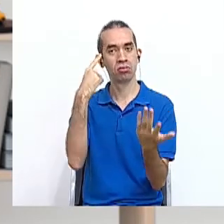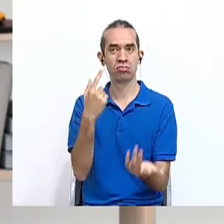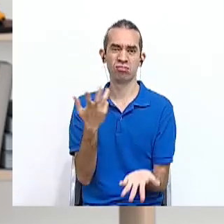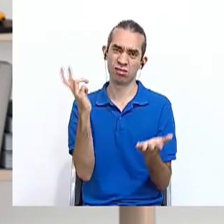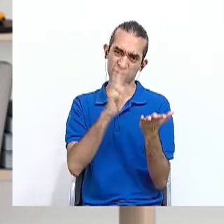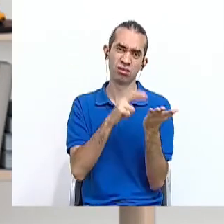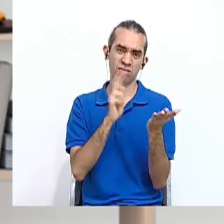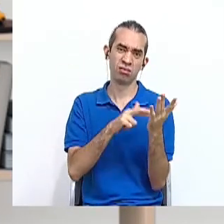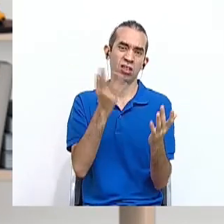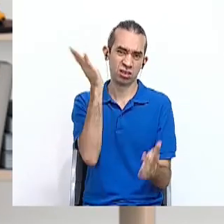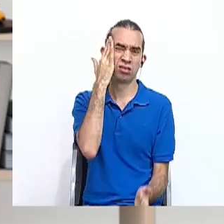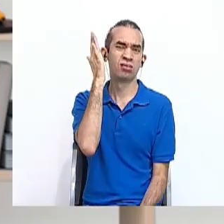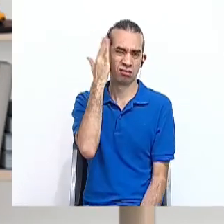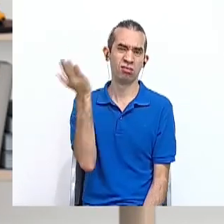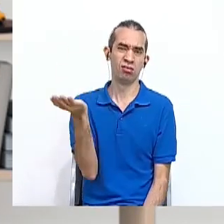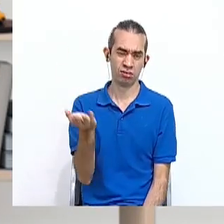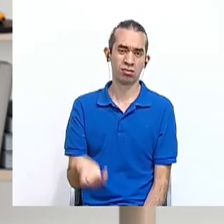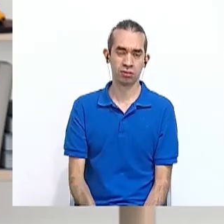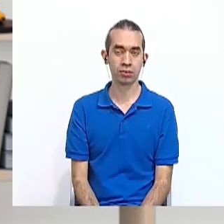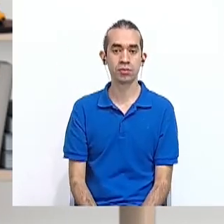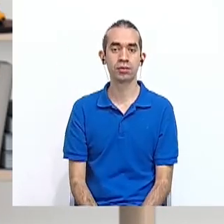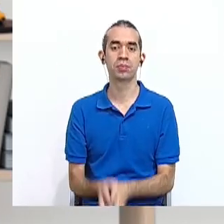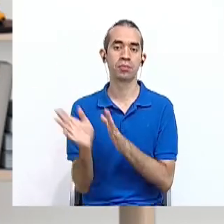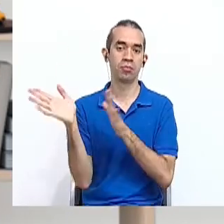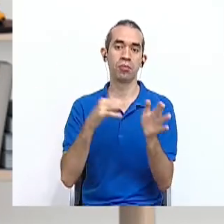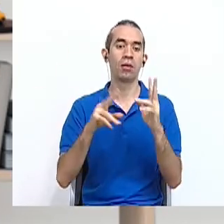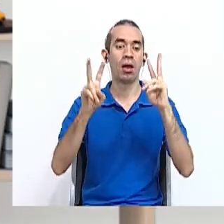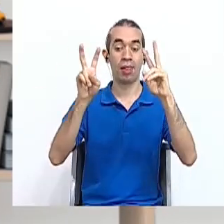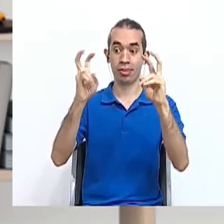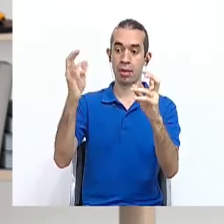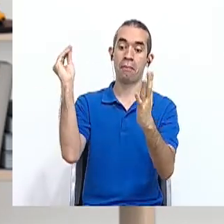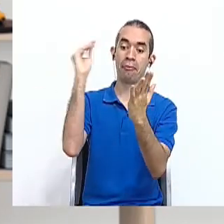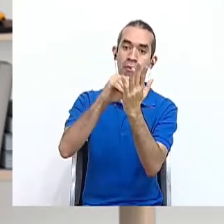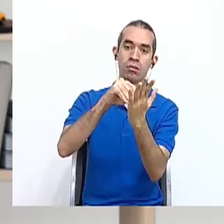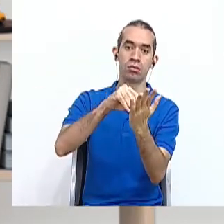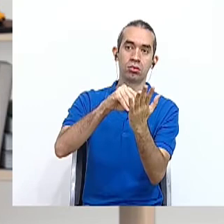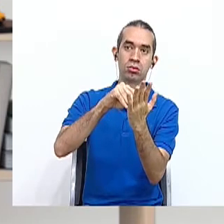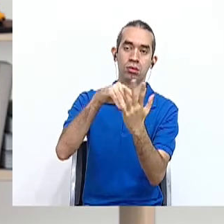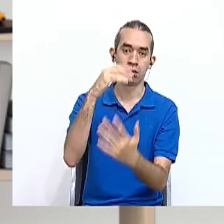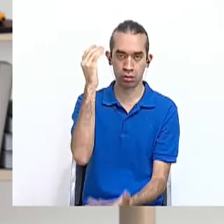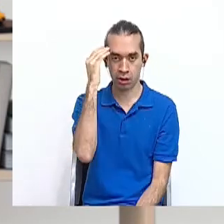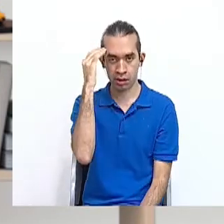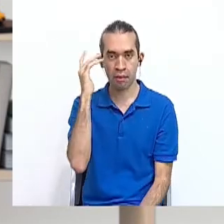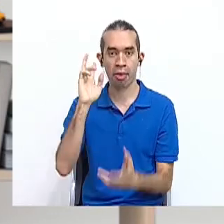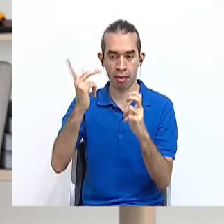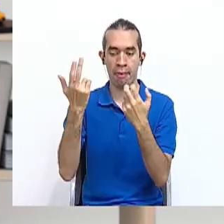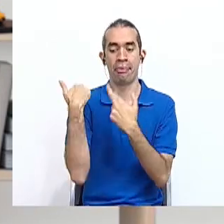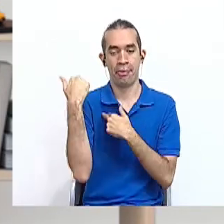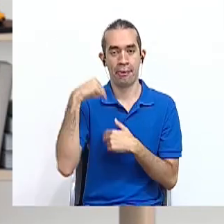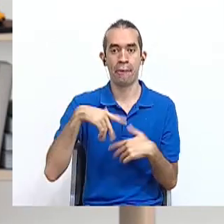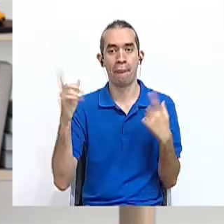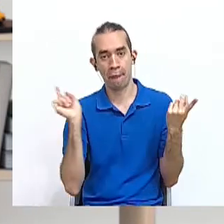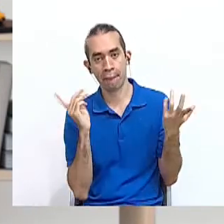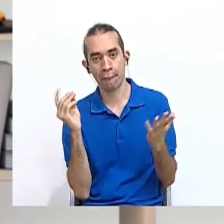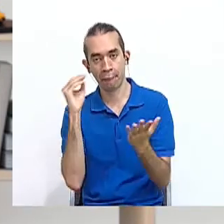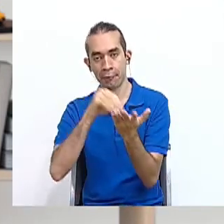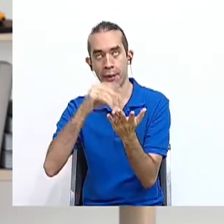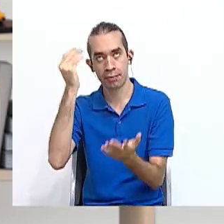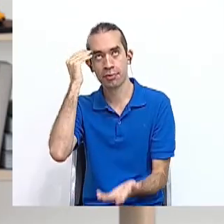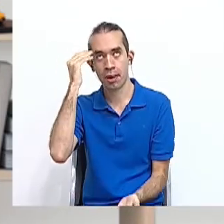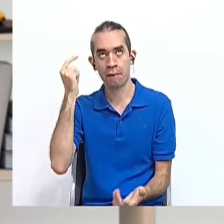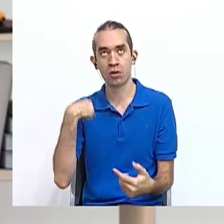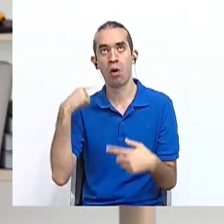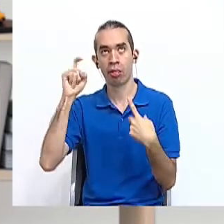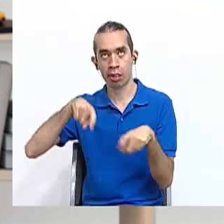una redundancia. Y si yo estoy escribiendo el tema, ya sabemos que el tema que me tocó escribir hoy es, muy bien, eso